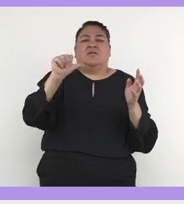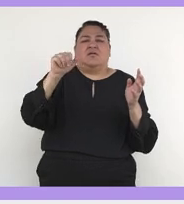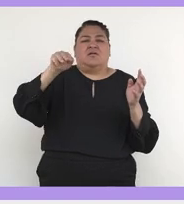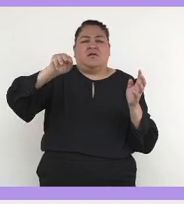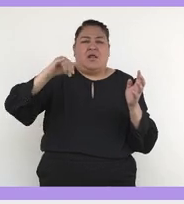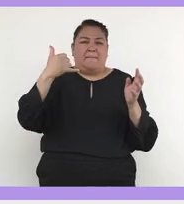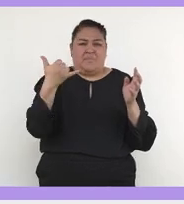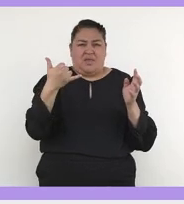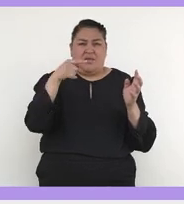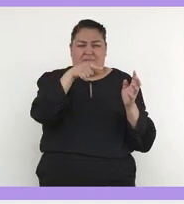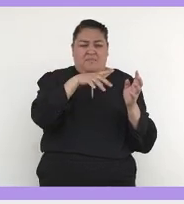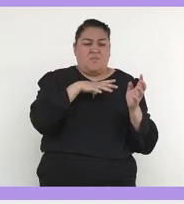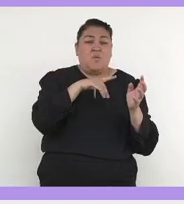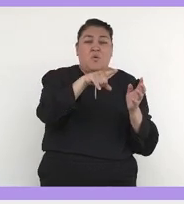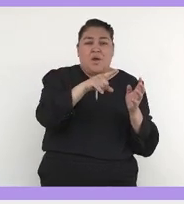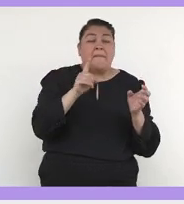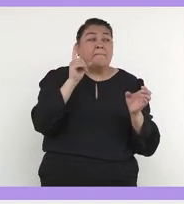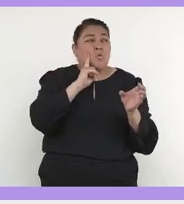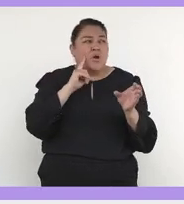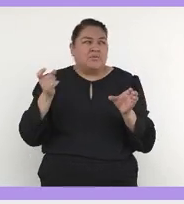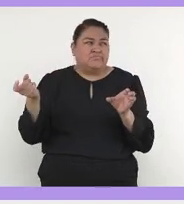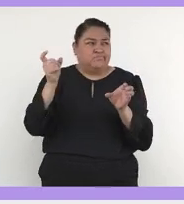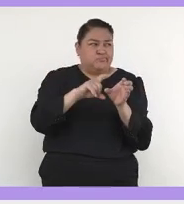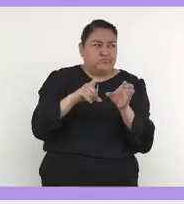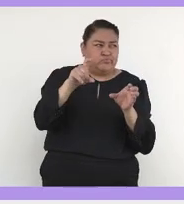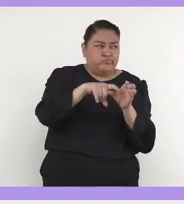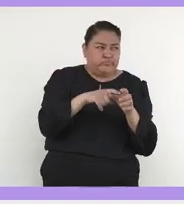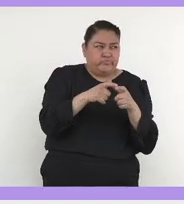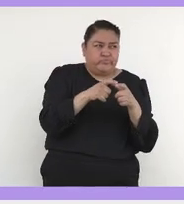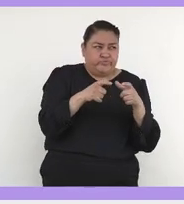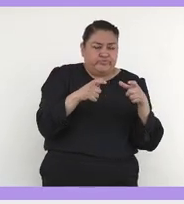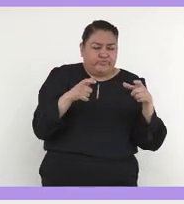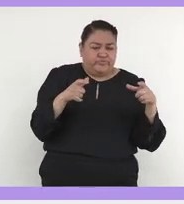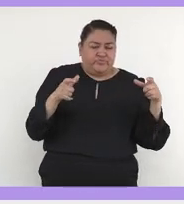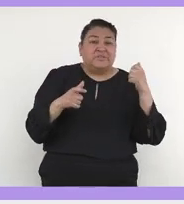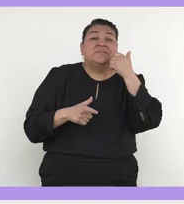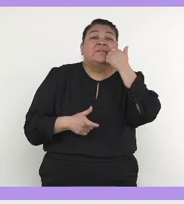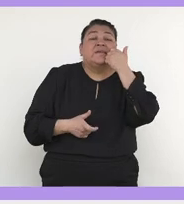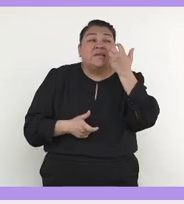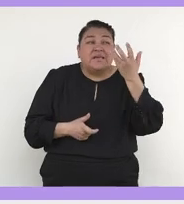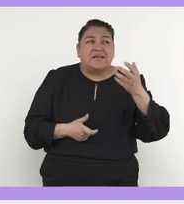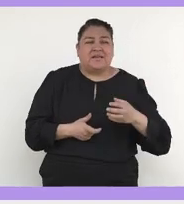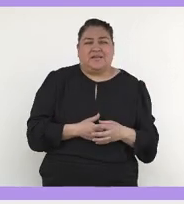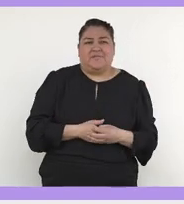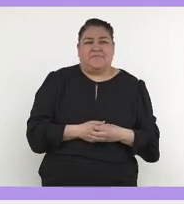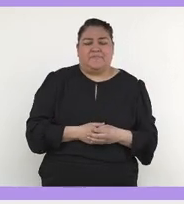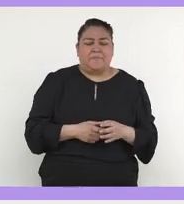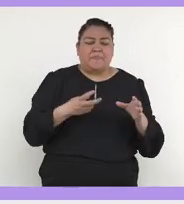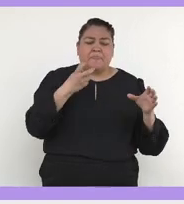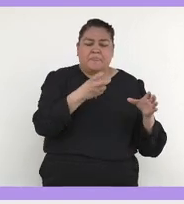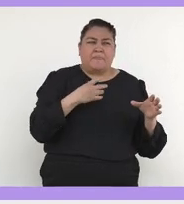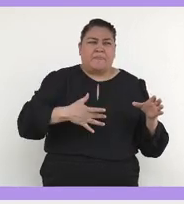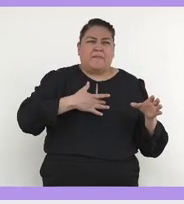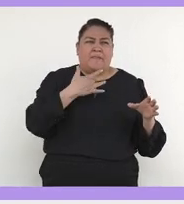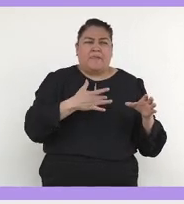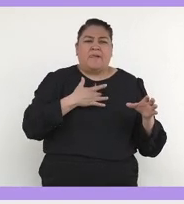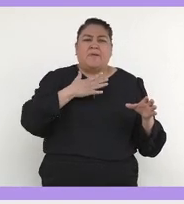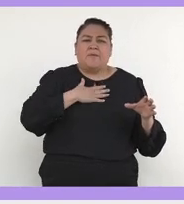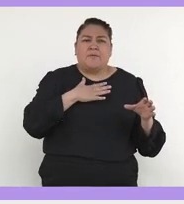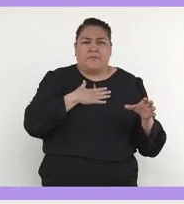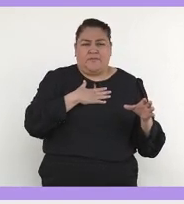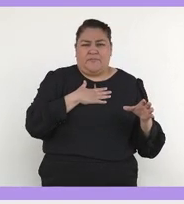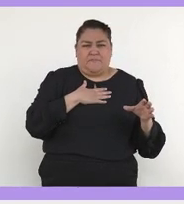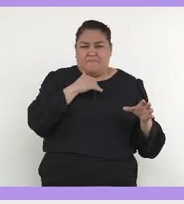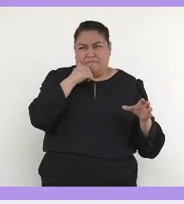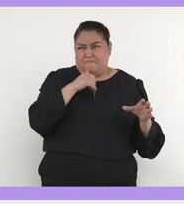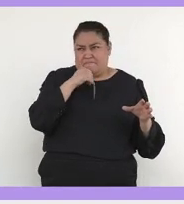crecer su su representación femenina y su punto de vista de muchas formas y yo soy bastante vocal